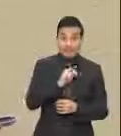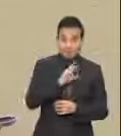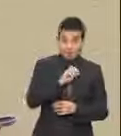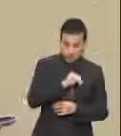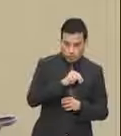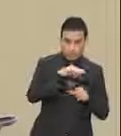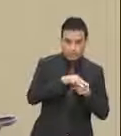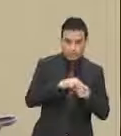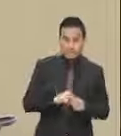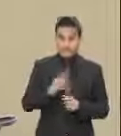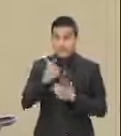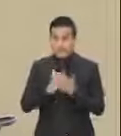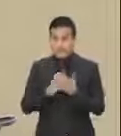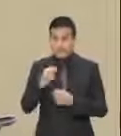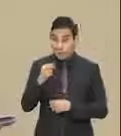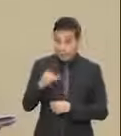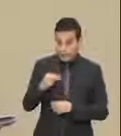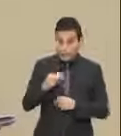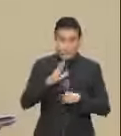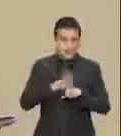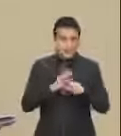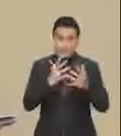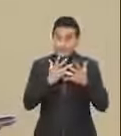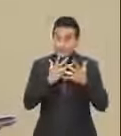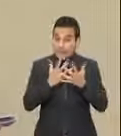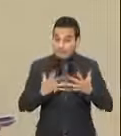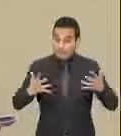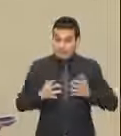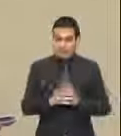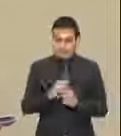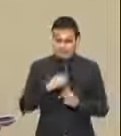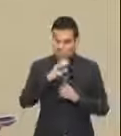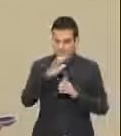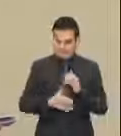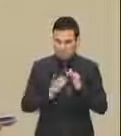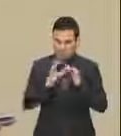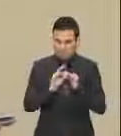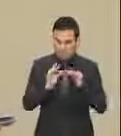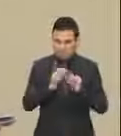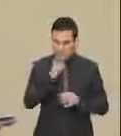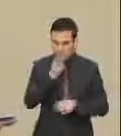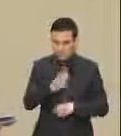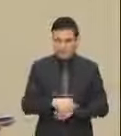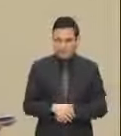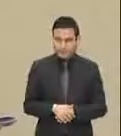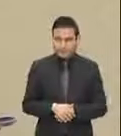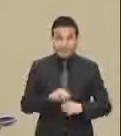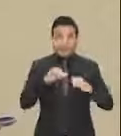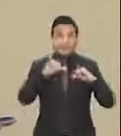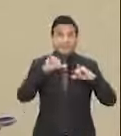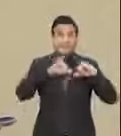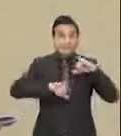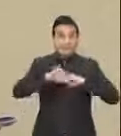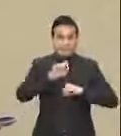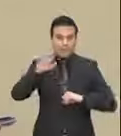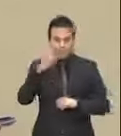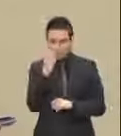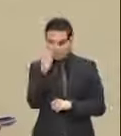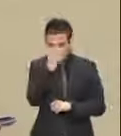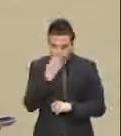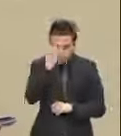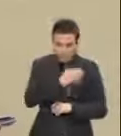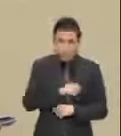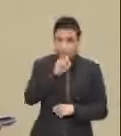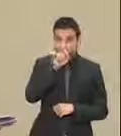y confiable que hayamos tenido nunca permítanme concluir reiterando que la evidencia científica la constatación de los